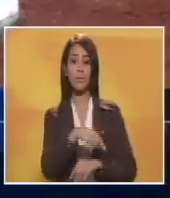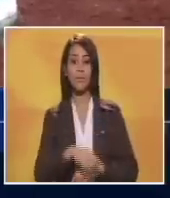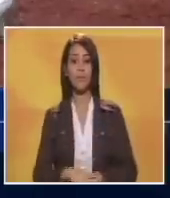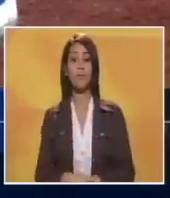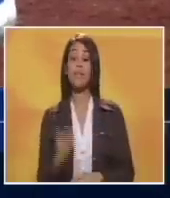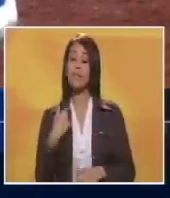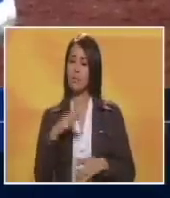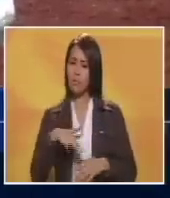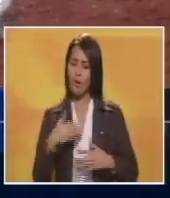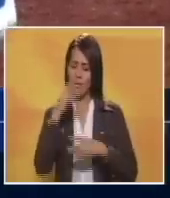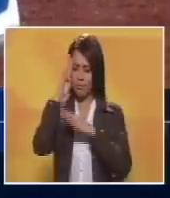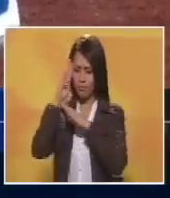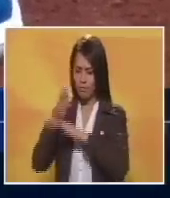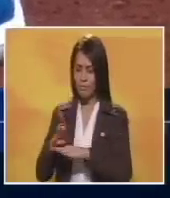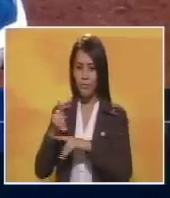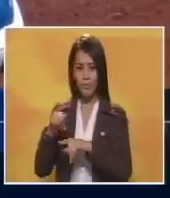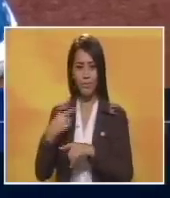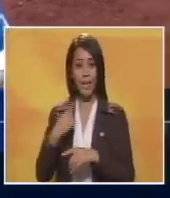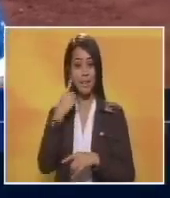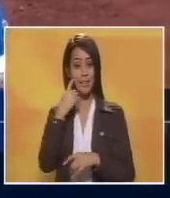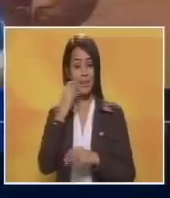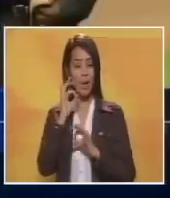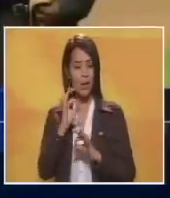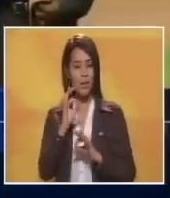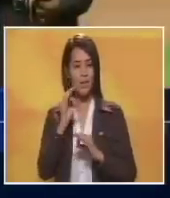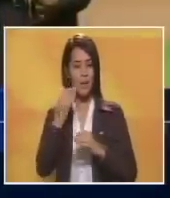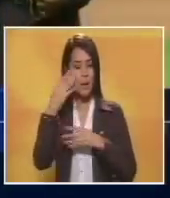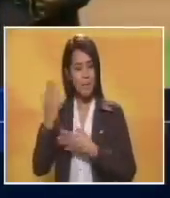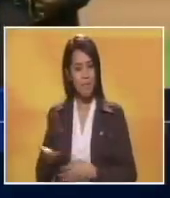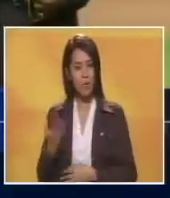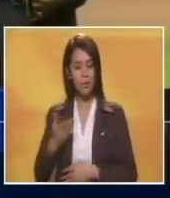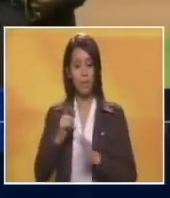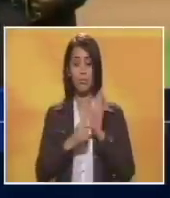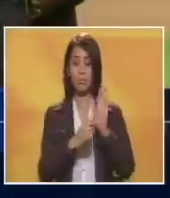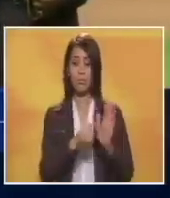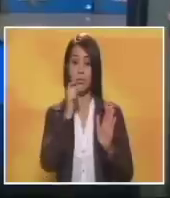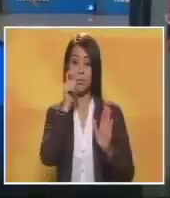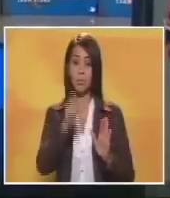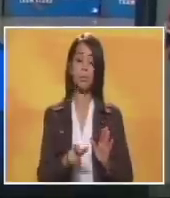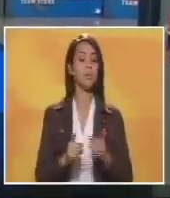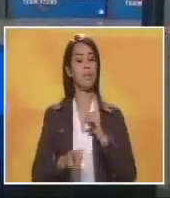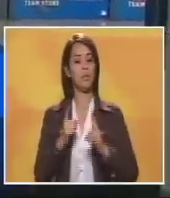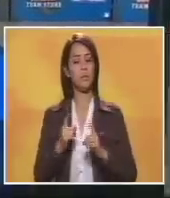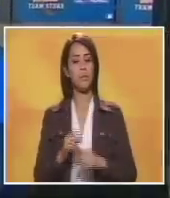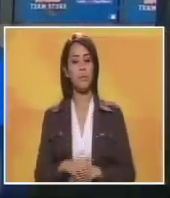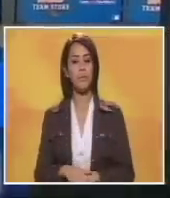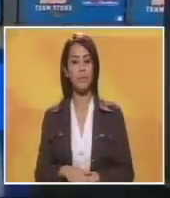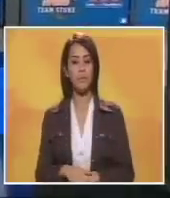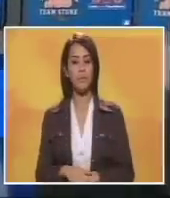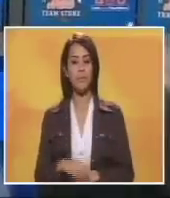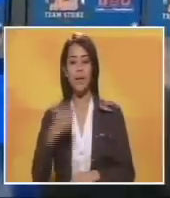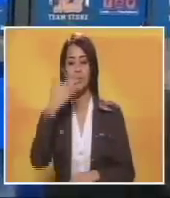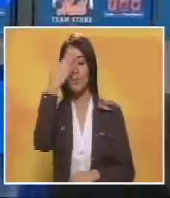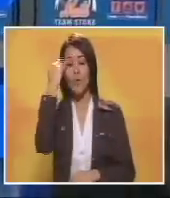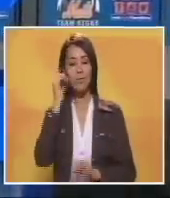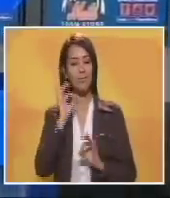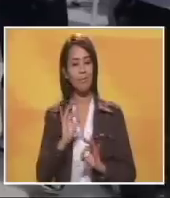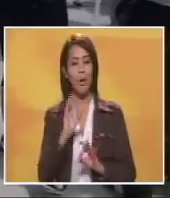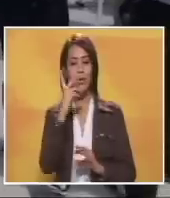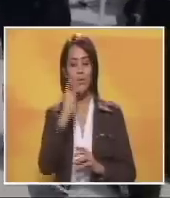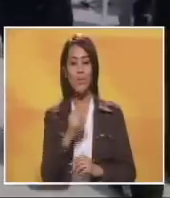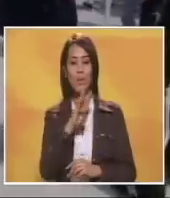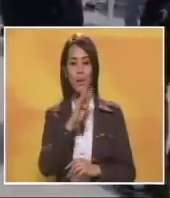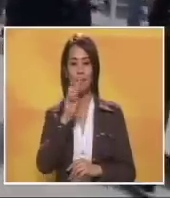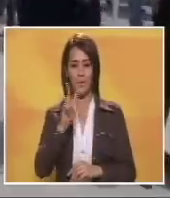rindan homenaje a esta leyenda, exhibiendo todos en su dorsal y algunos en sus spikes el inolvidable número